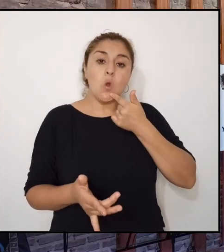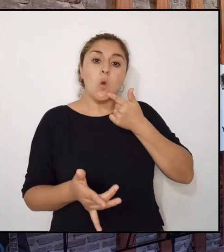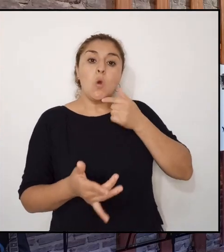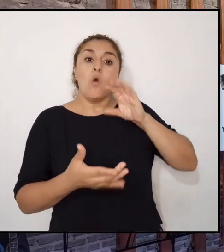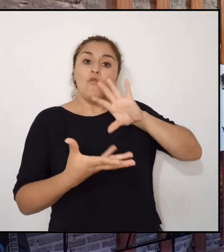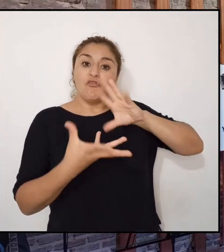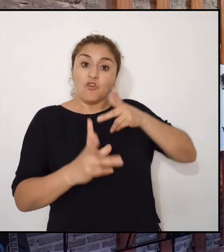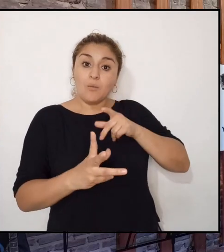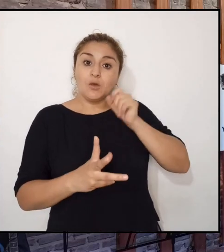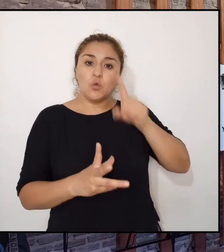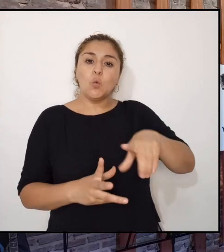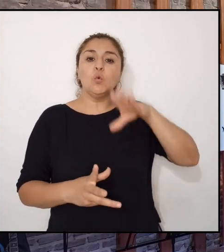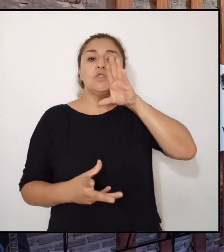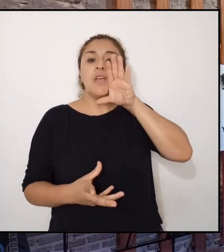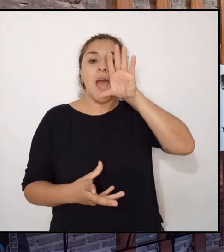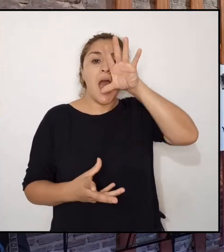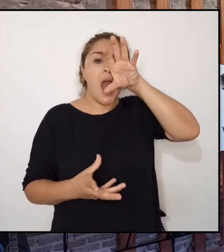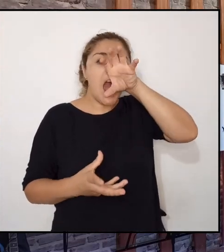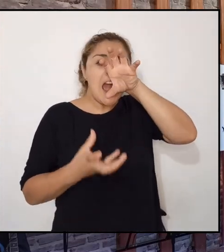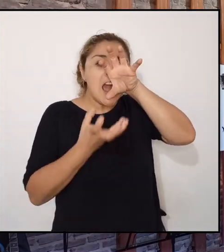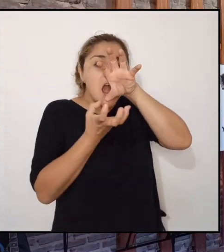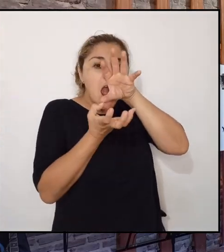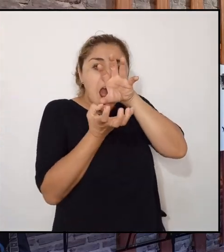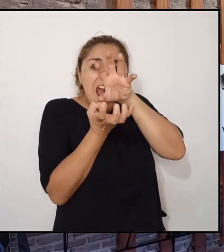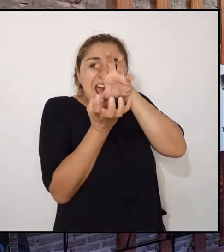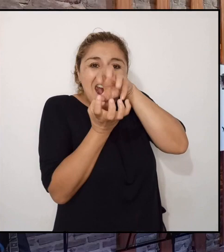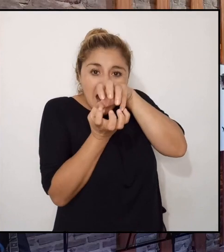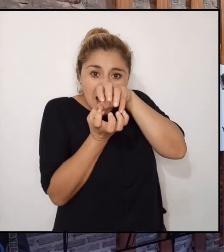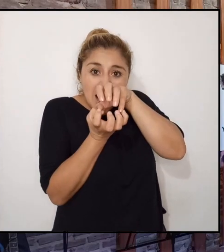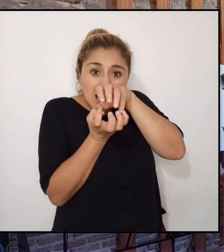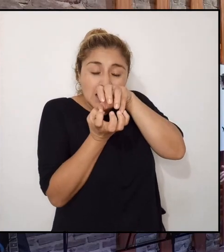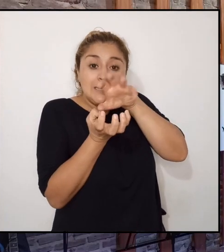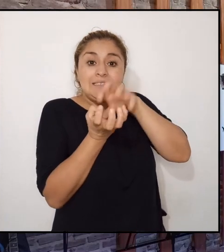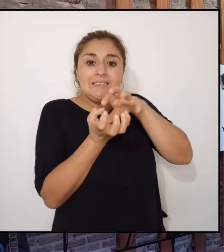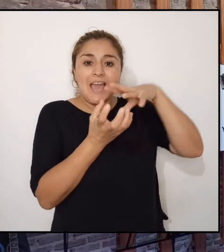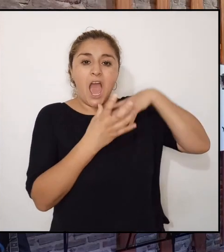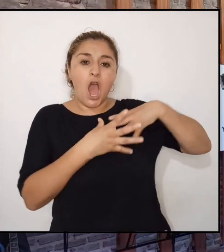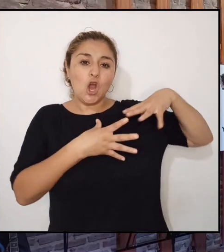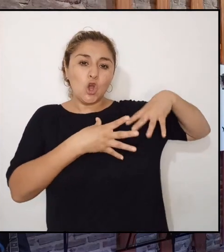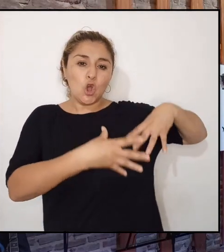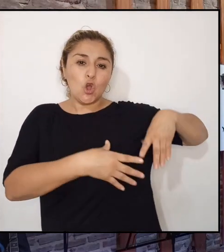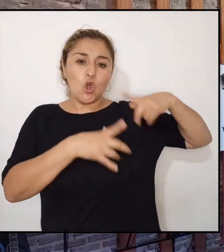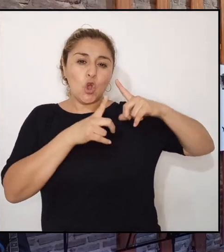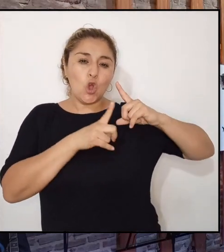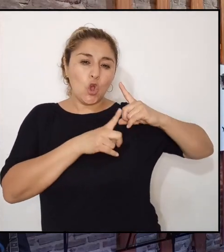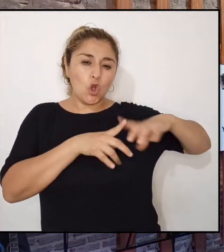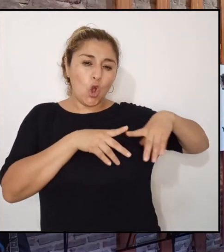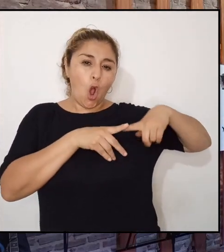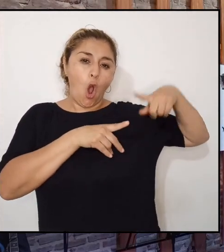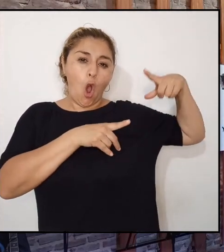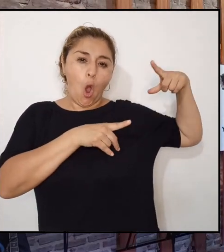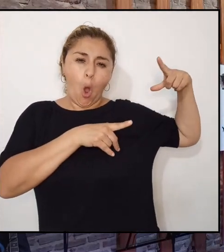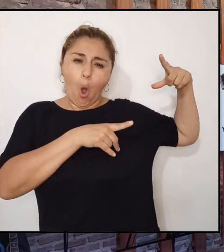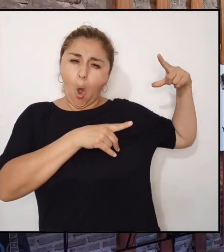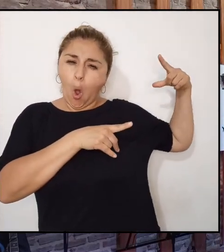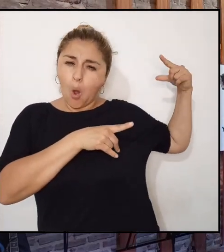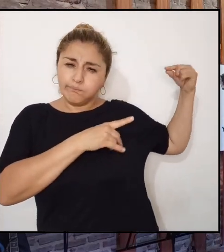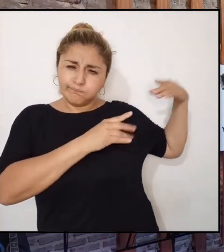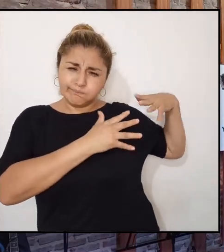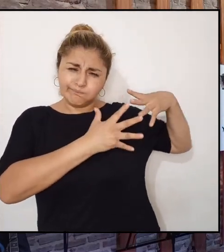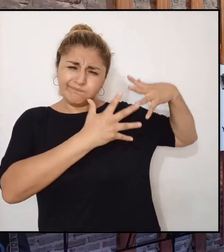los lagos se ponía, etc. Era tan enorme que alimentaba de todo un bosque. ¿No? Cuando nosotros ponemos a ver y